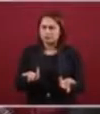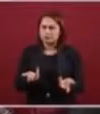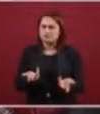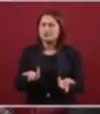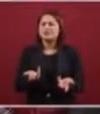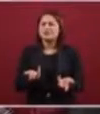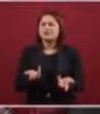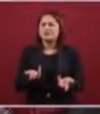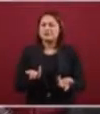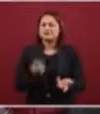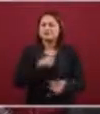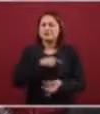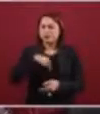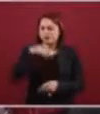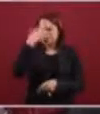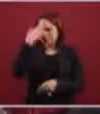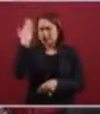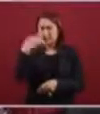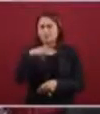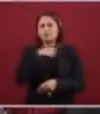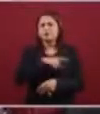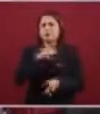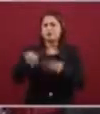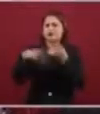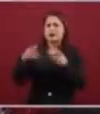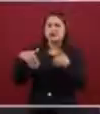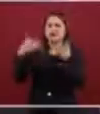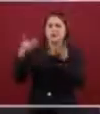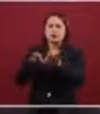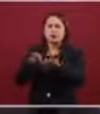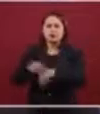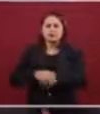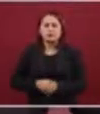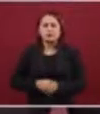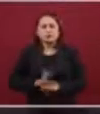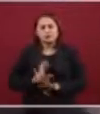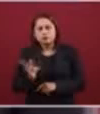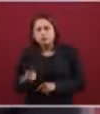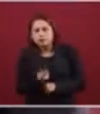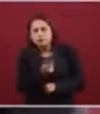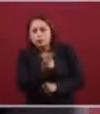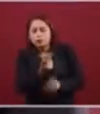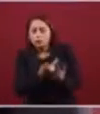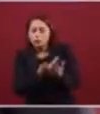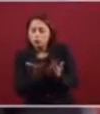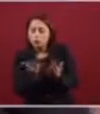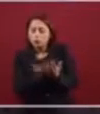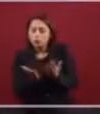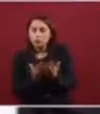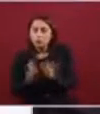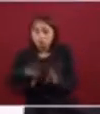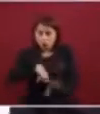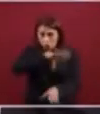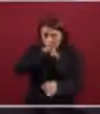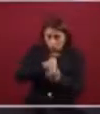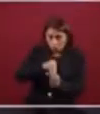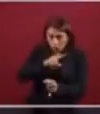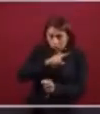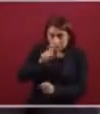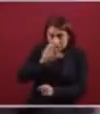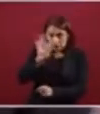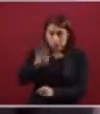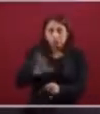¿Todos los casos de los compañeros que fueron despedidos son por corrupción? No, de hecho fue la